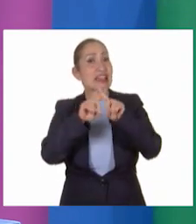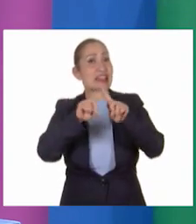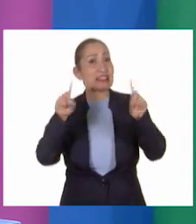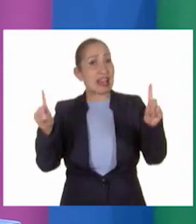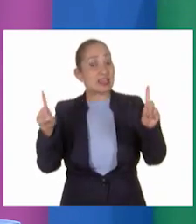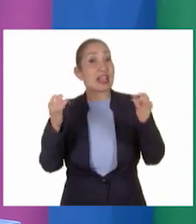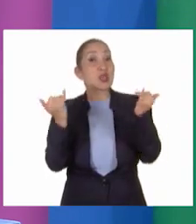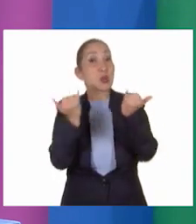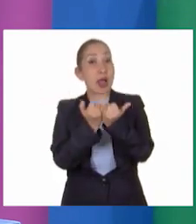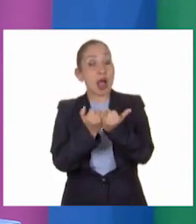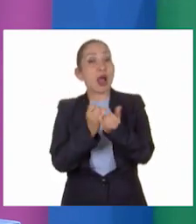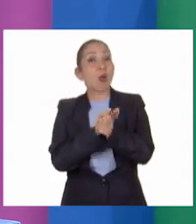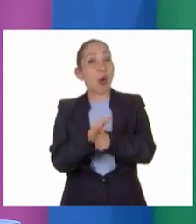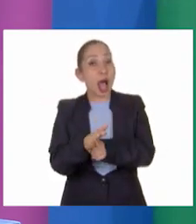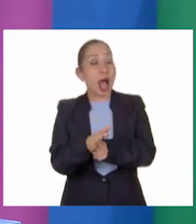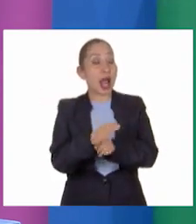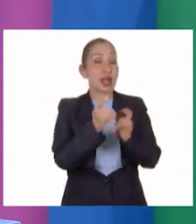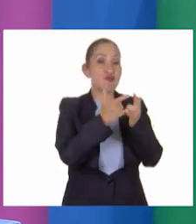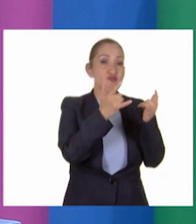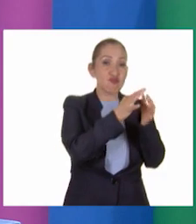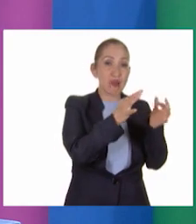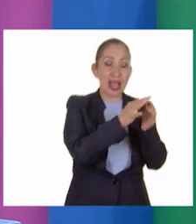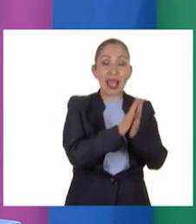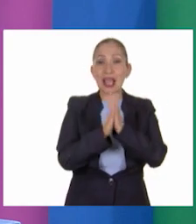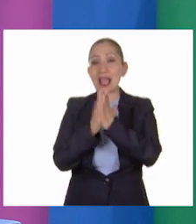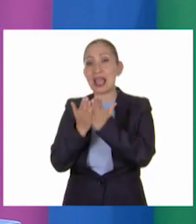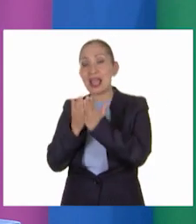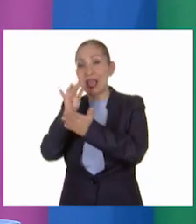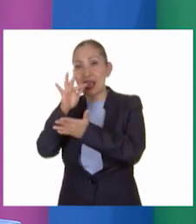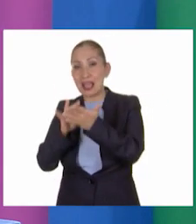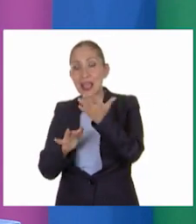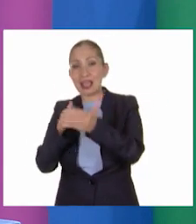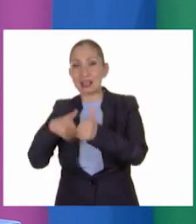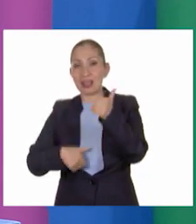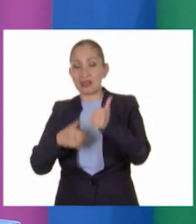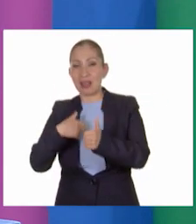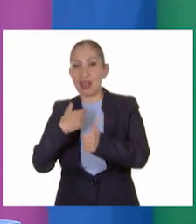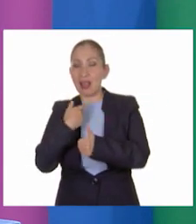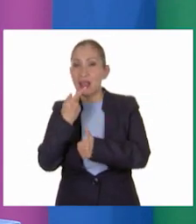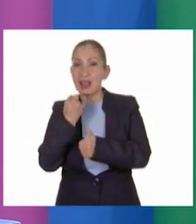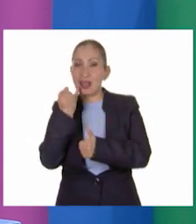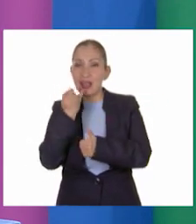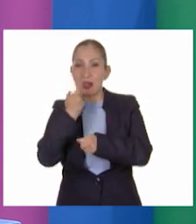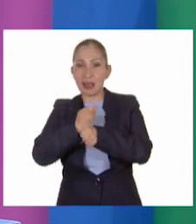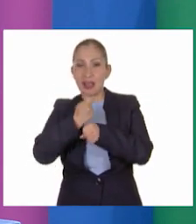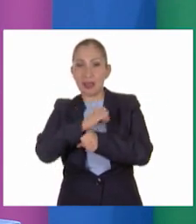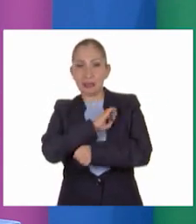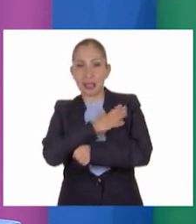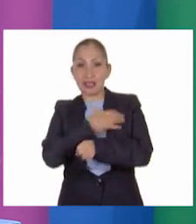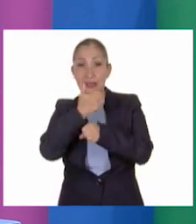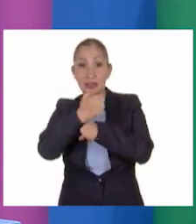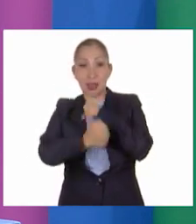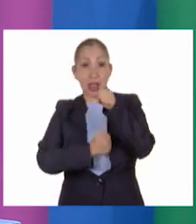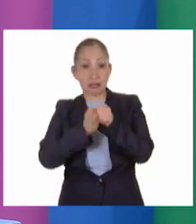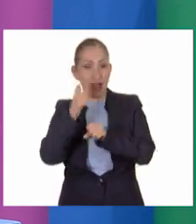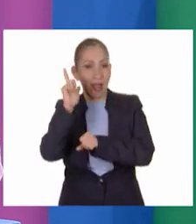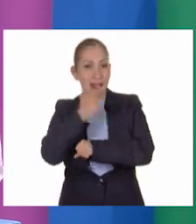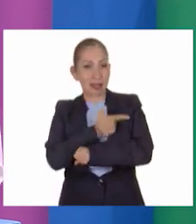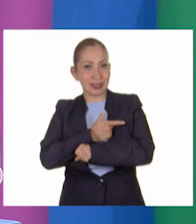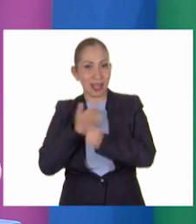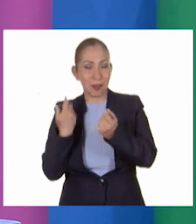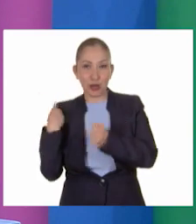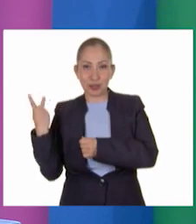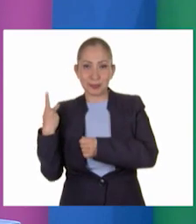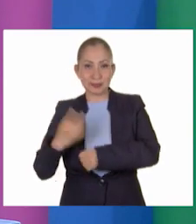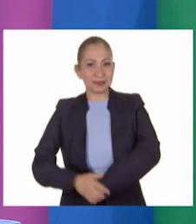diferencias y similitudes entre un cuento y un libreto de teatro, de lengua materna español de 6º grado. Y espero que lo hayan disfrutado tanto